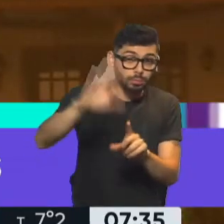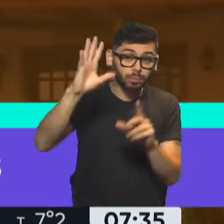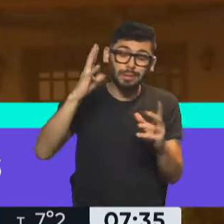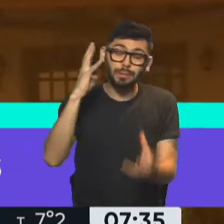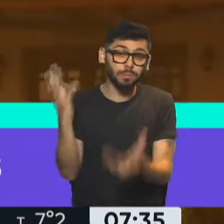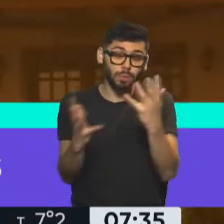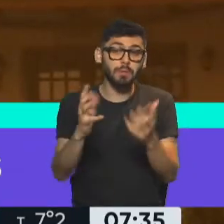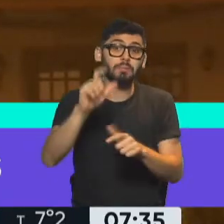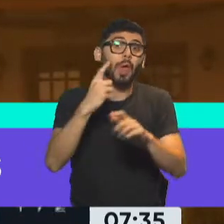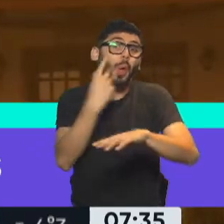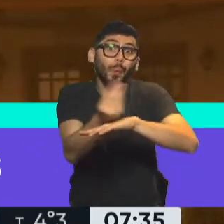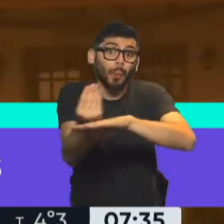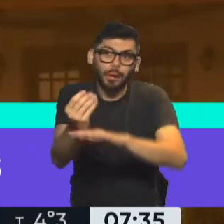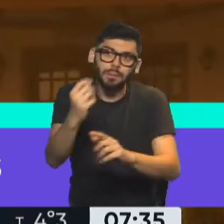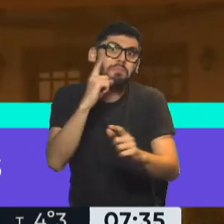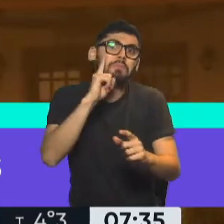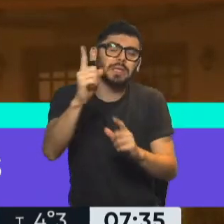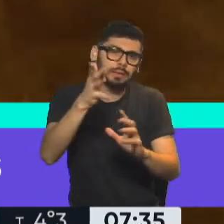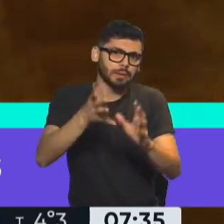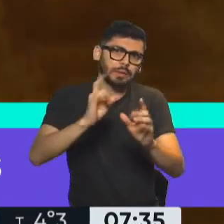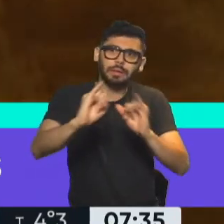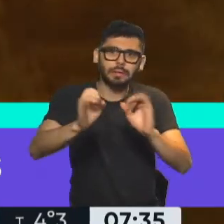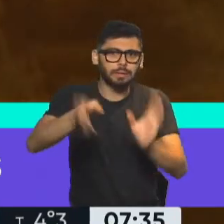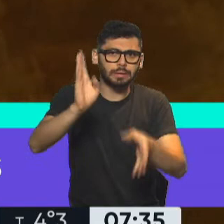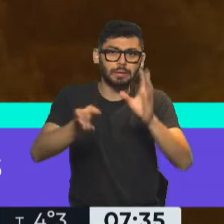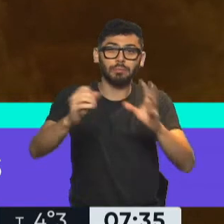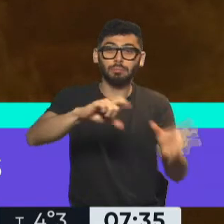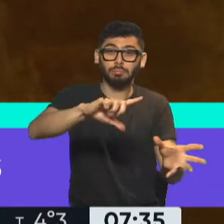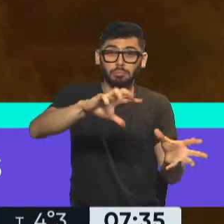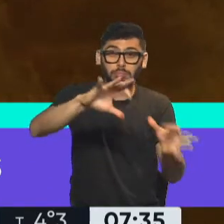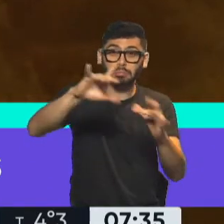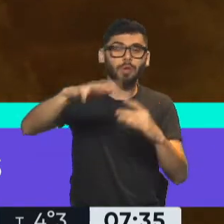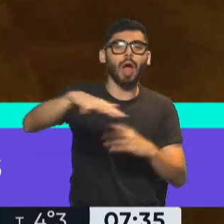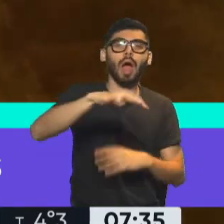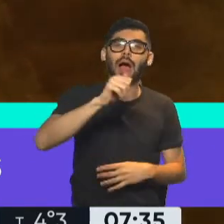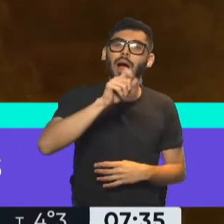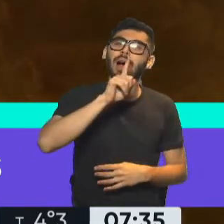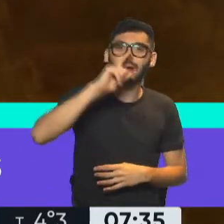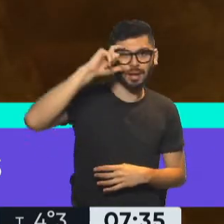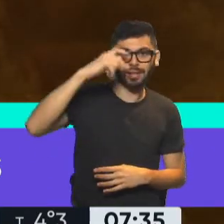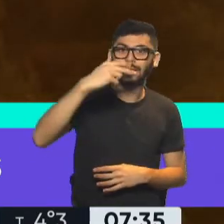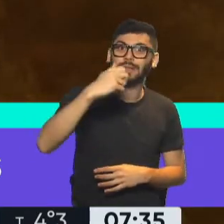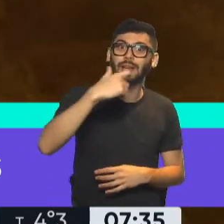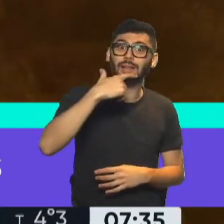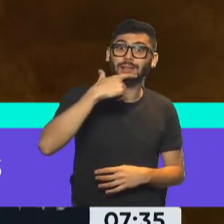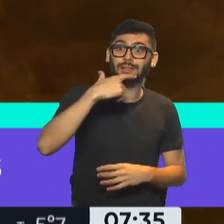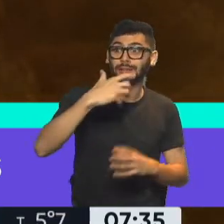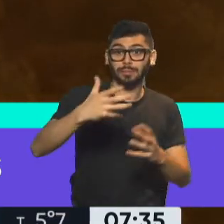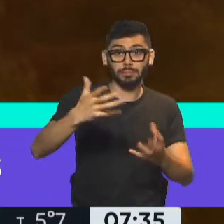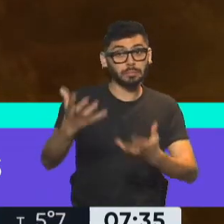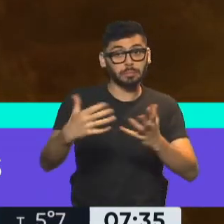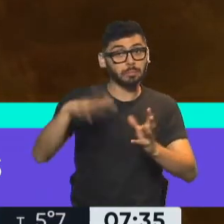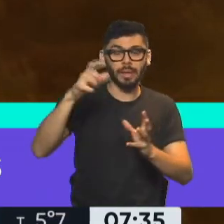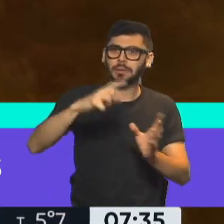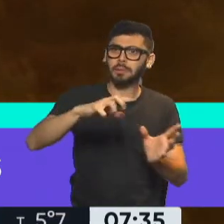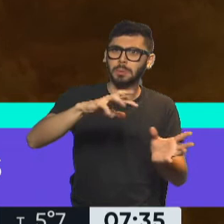residentes fueron evacuados, mientras que una nube de humo y ceniza se observó en Atenas, una de las zonas más afectadas de la nación.